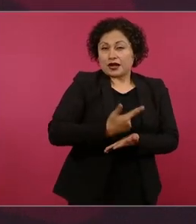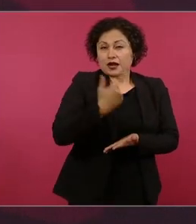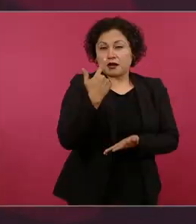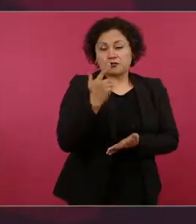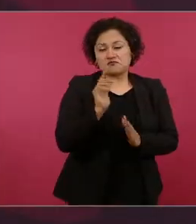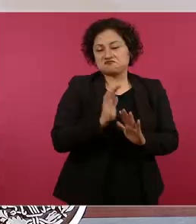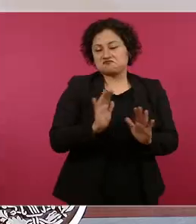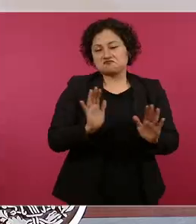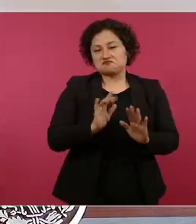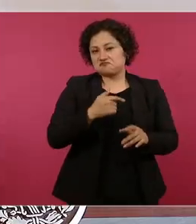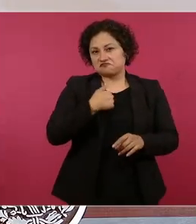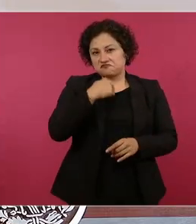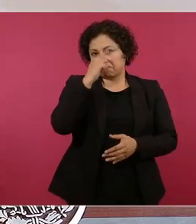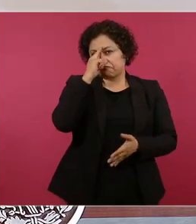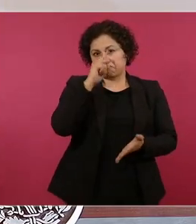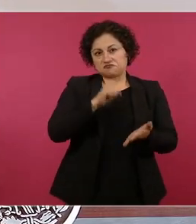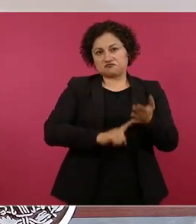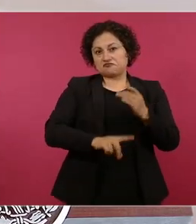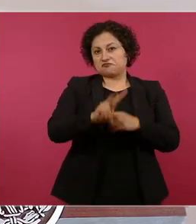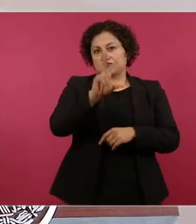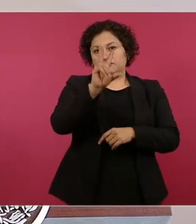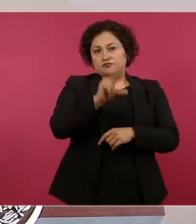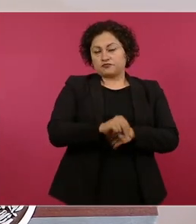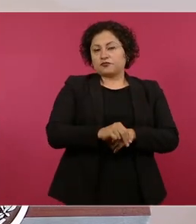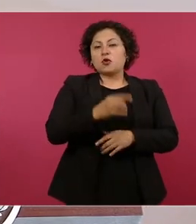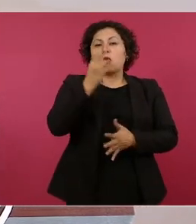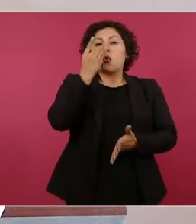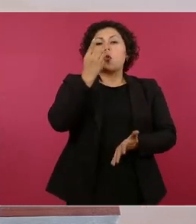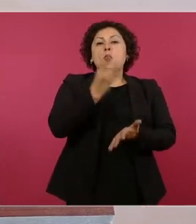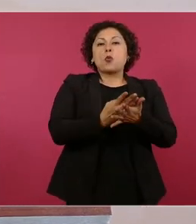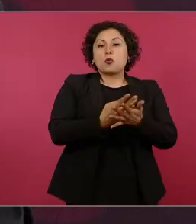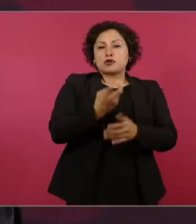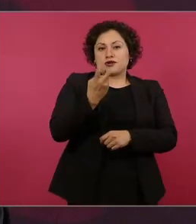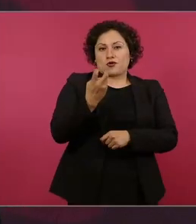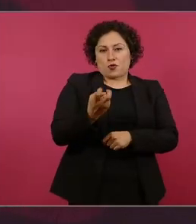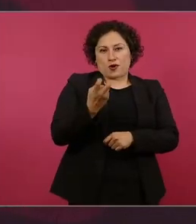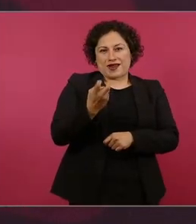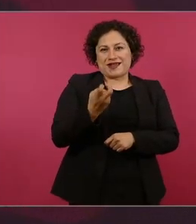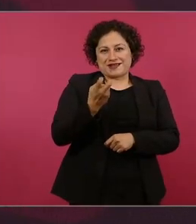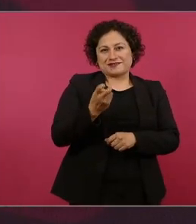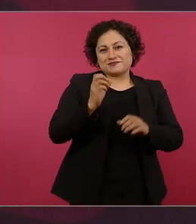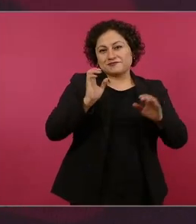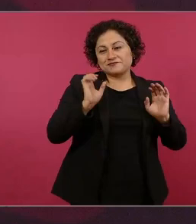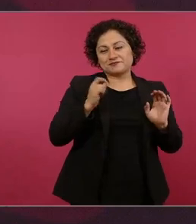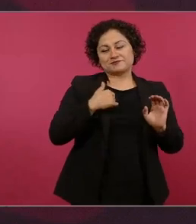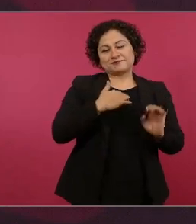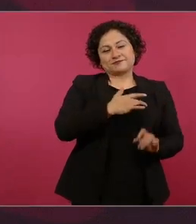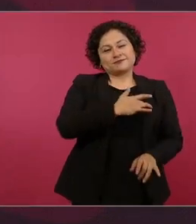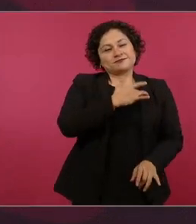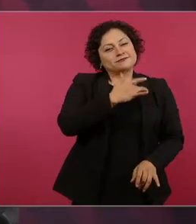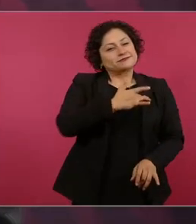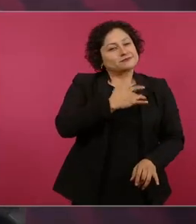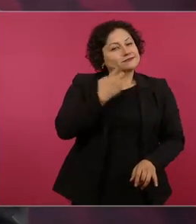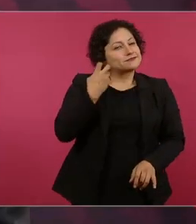grave en lograr este propósito que hasta yo mismo estoy